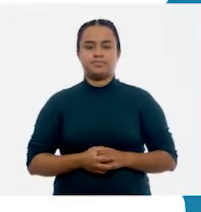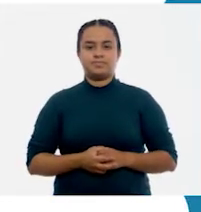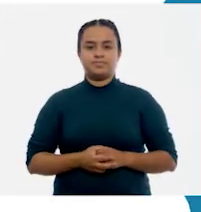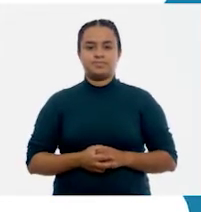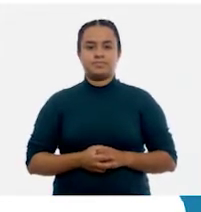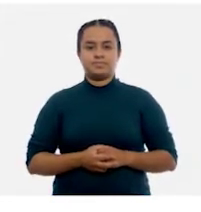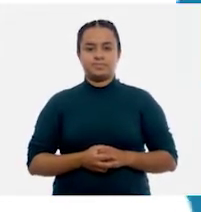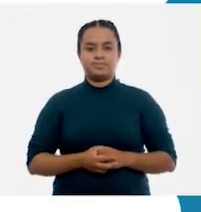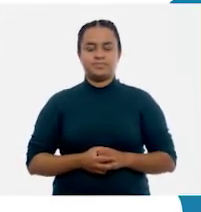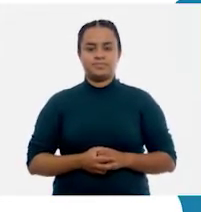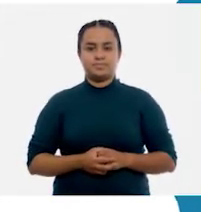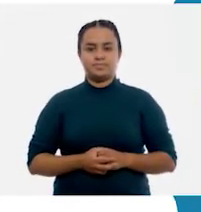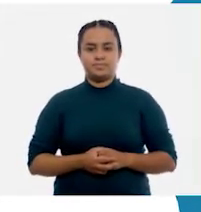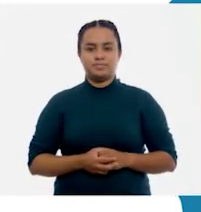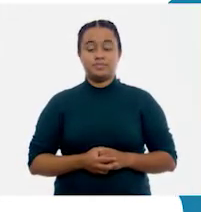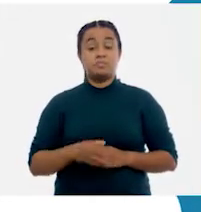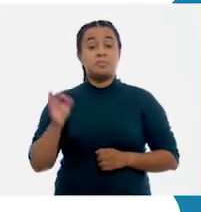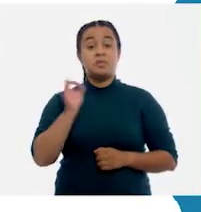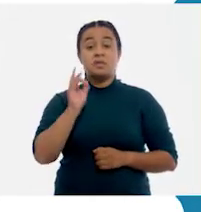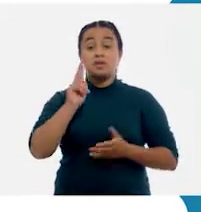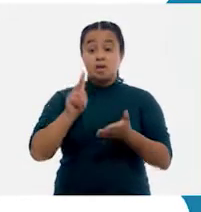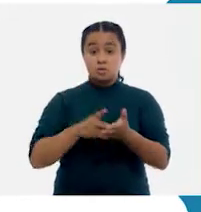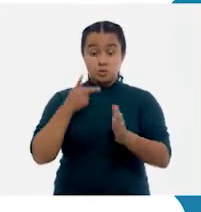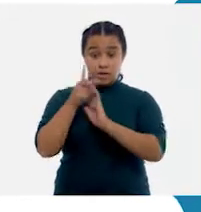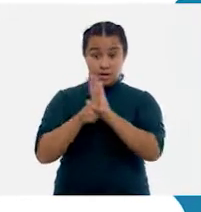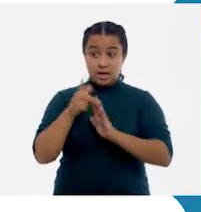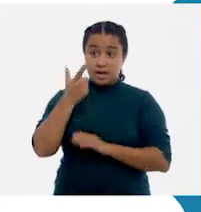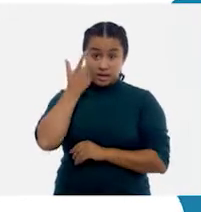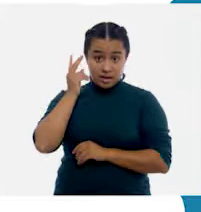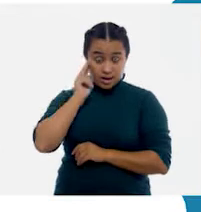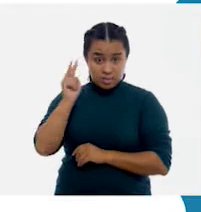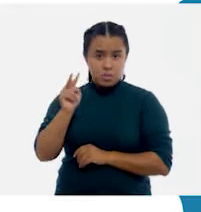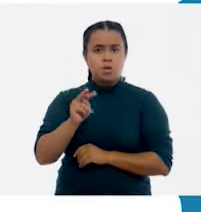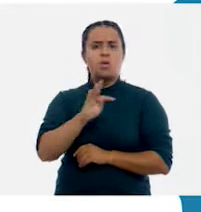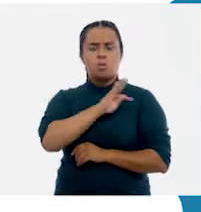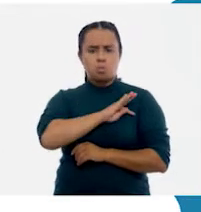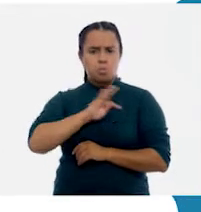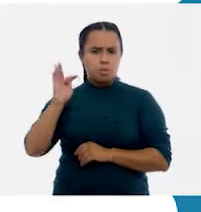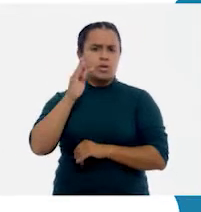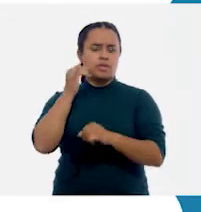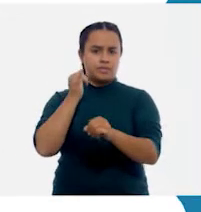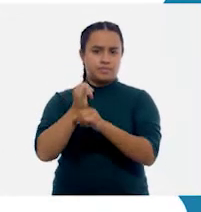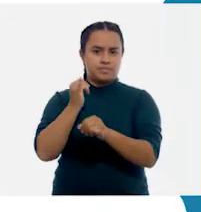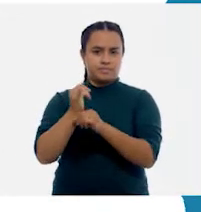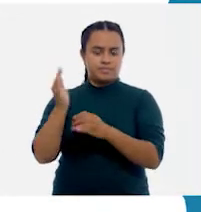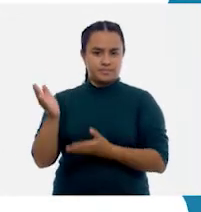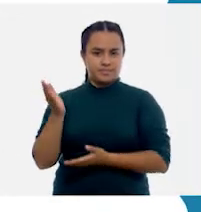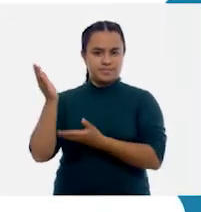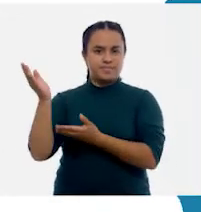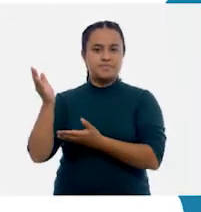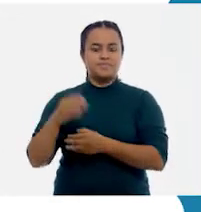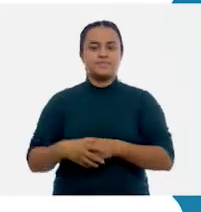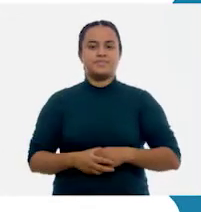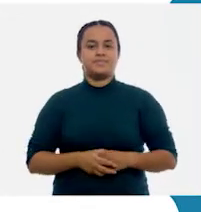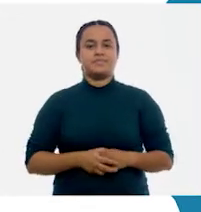conalitech.sep.gov.mx. Si quieres volver a ver los programas de Aprende en Casa, los puedes encontrar en la siguiente liga: